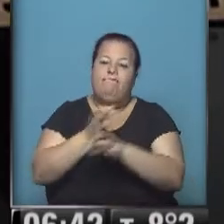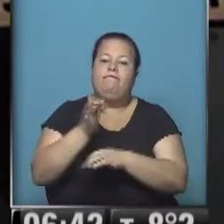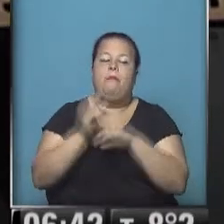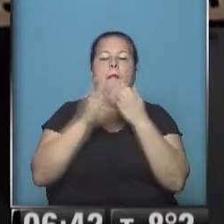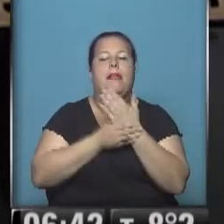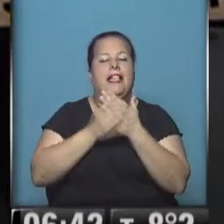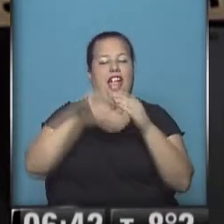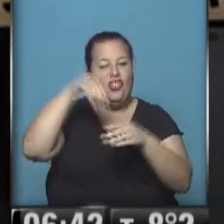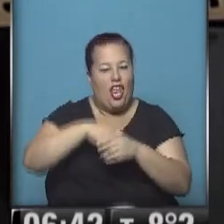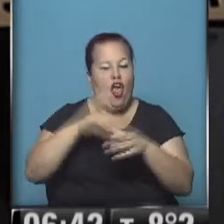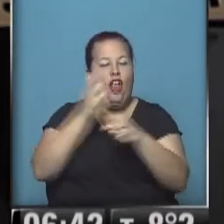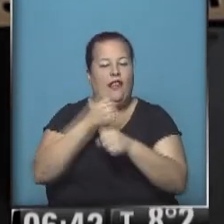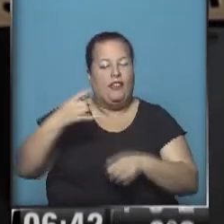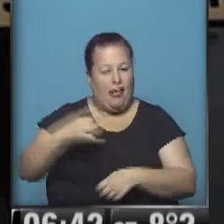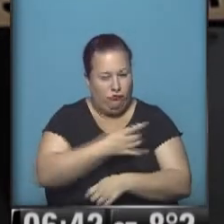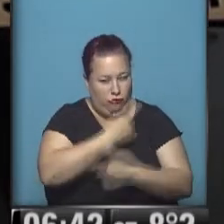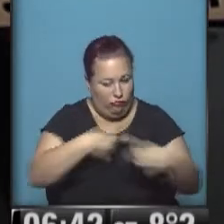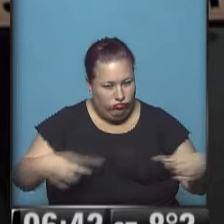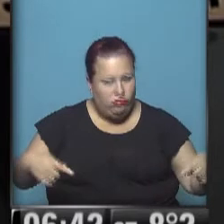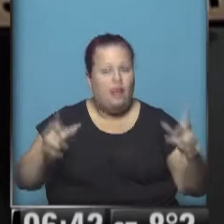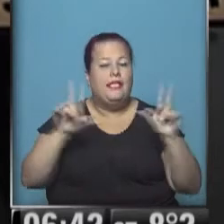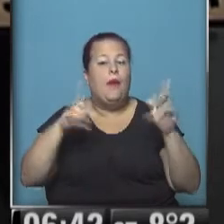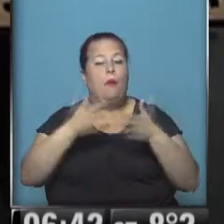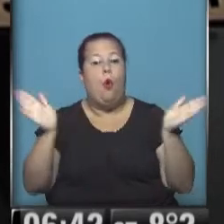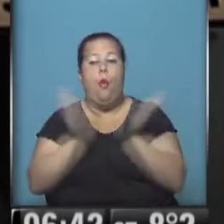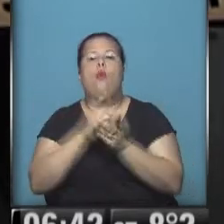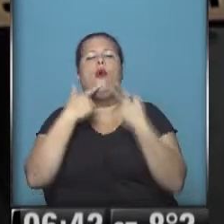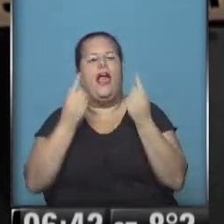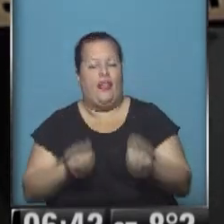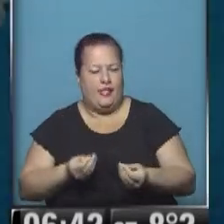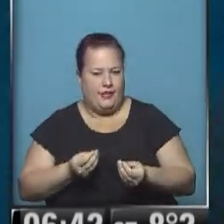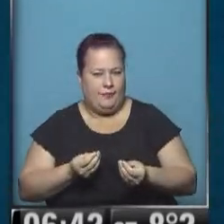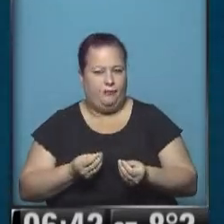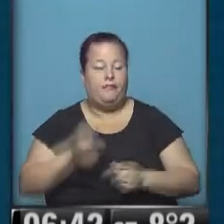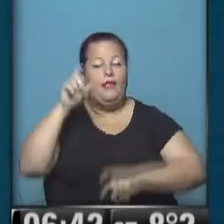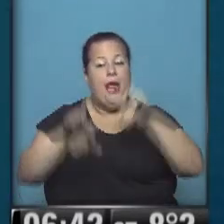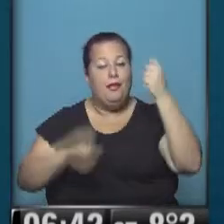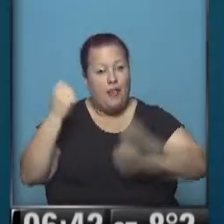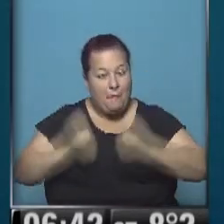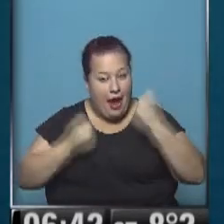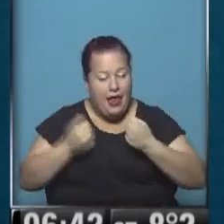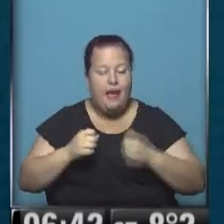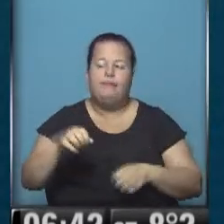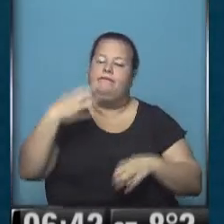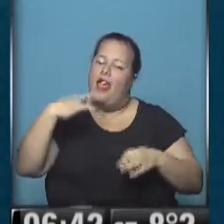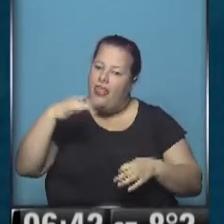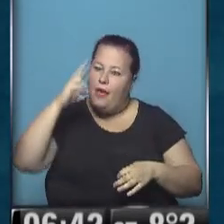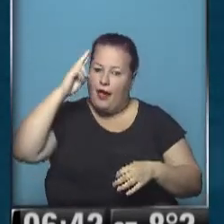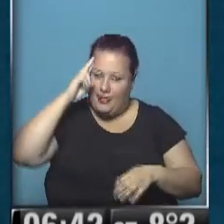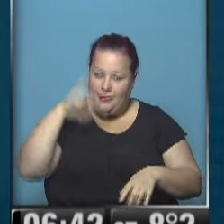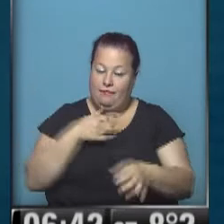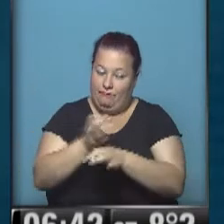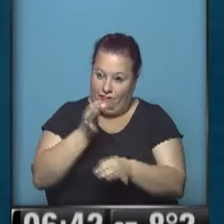ministerios del interior y transporte la tv pública que es la siguiente señor conductores tenga en cuenta entonces esta